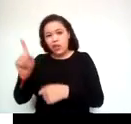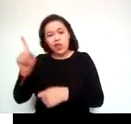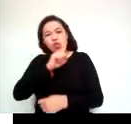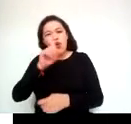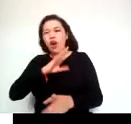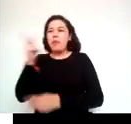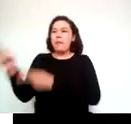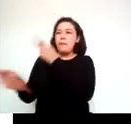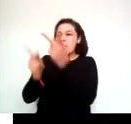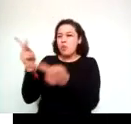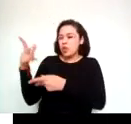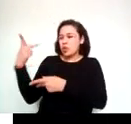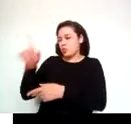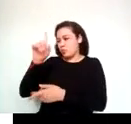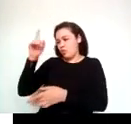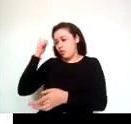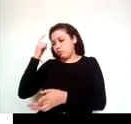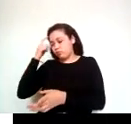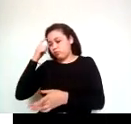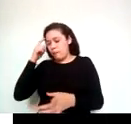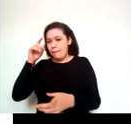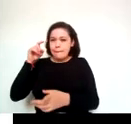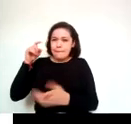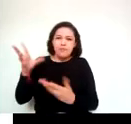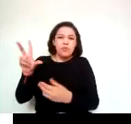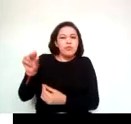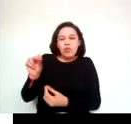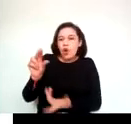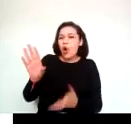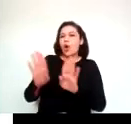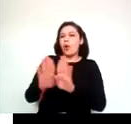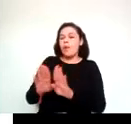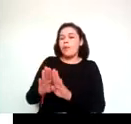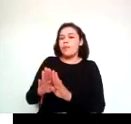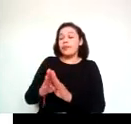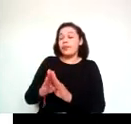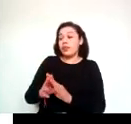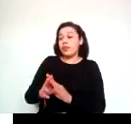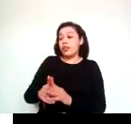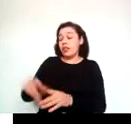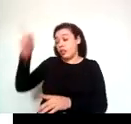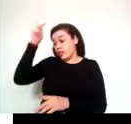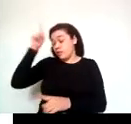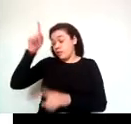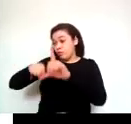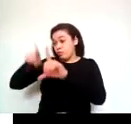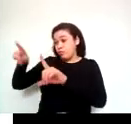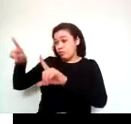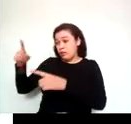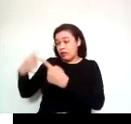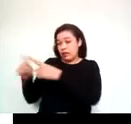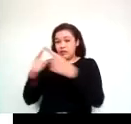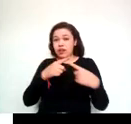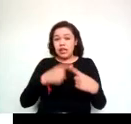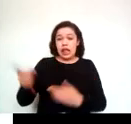para identificar trastornos mentales. Tampoco es una herramienta para conocer variables psicológicas internas al individuo, tales